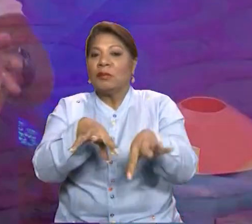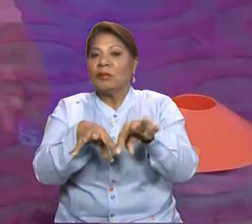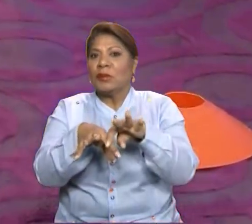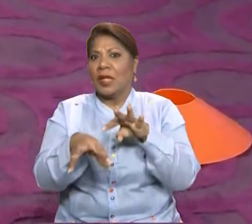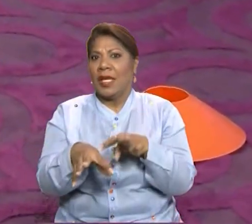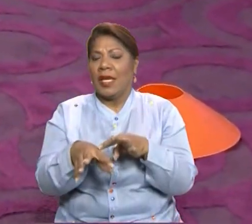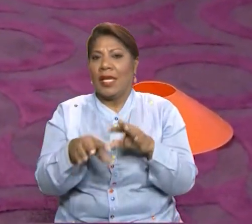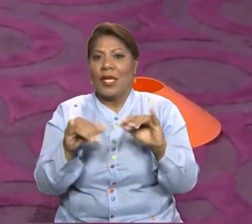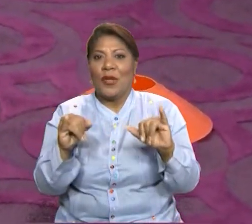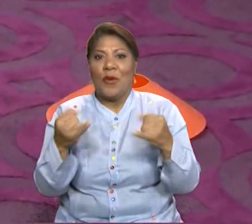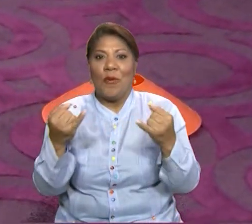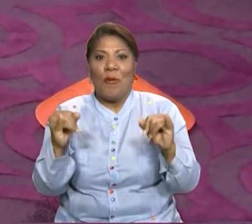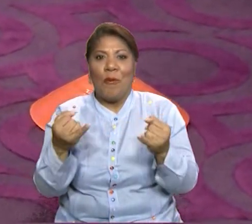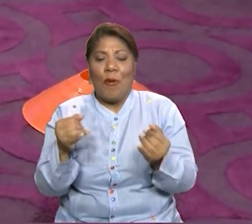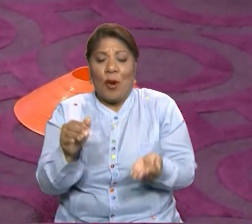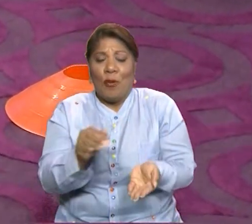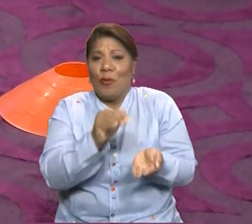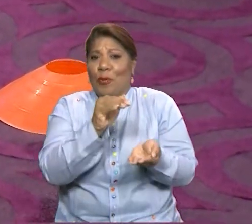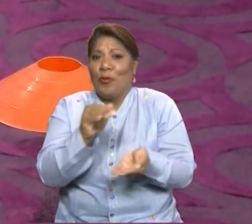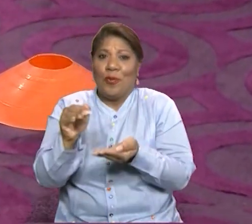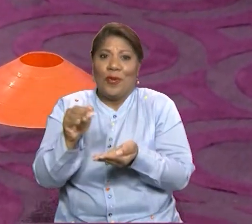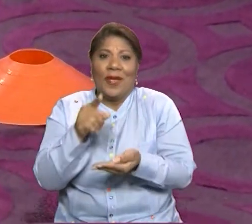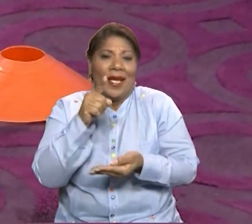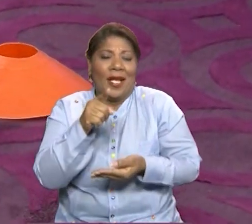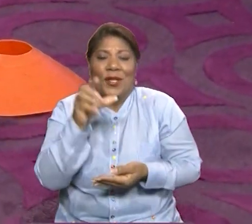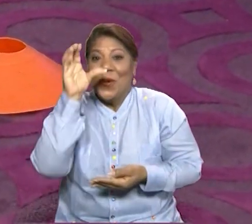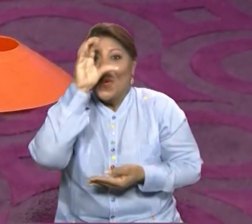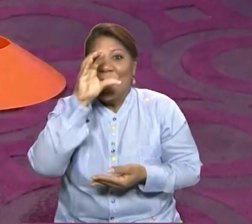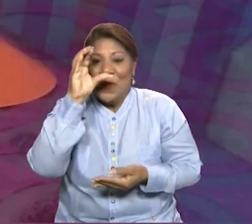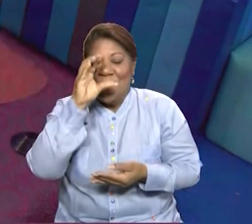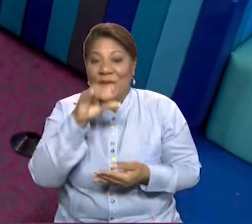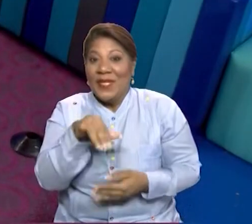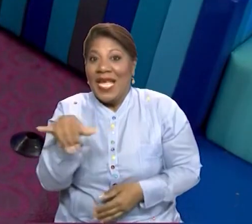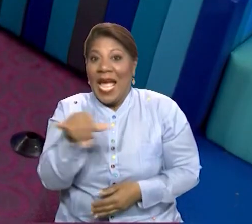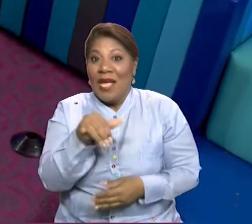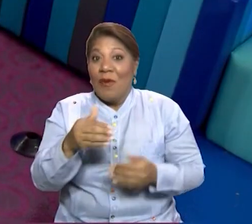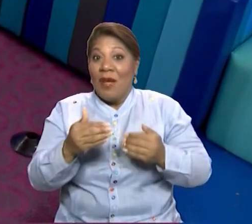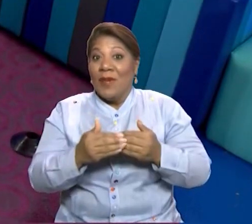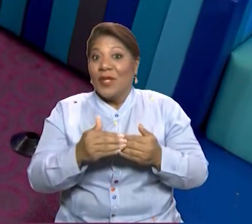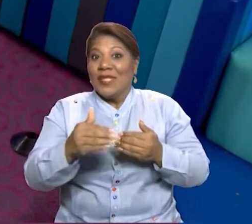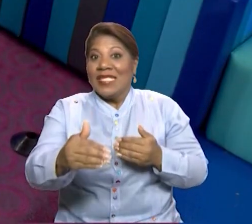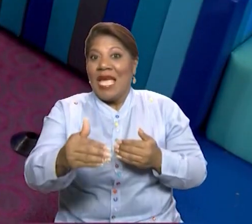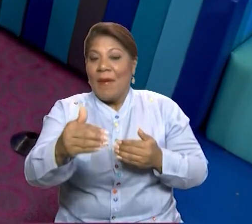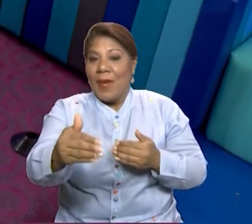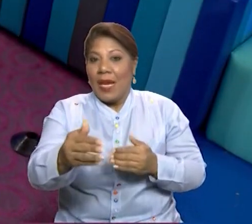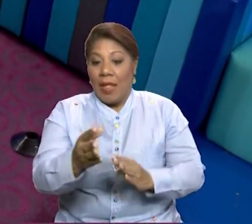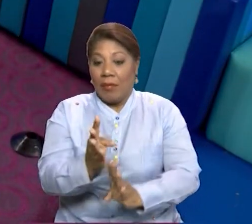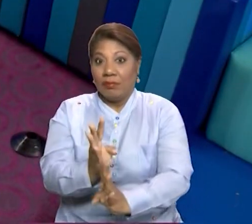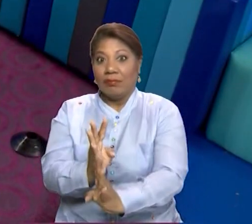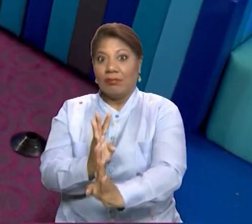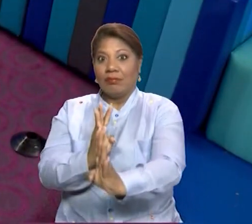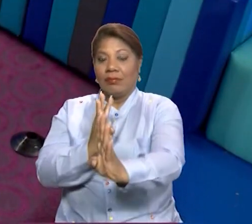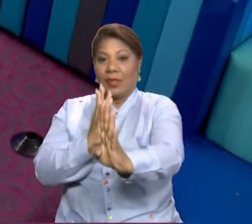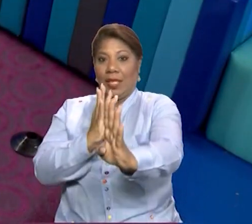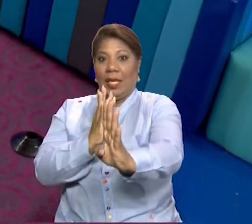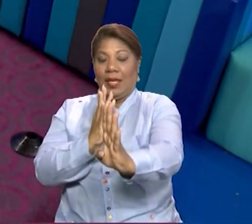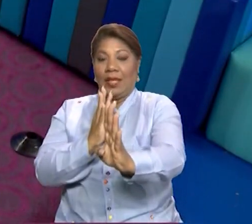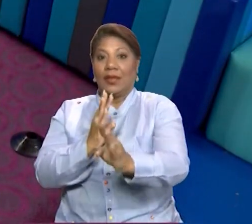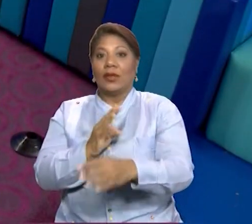pueden tener algún peluche o una muñeca y pueden utilizarlo como estoy a utilizarlo yo. ¿Qué vamos a hacer en este pequeño